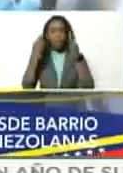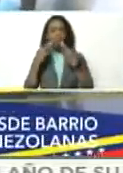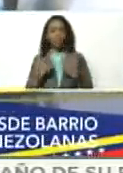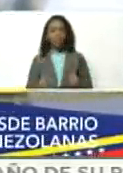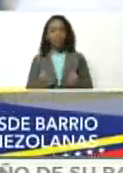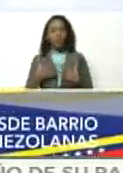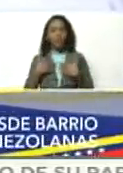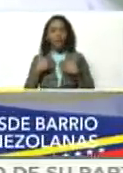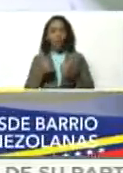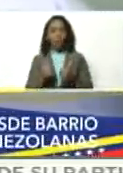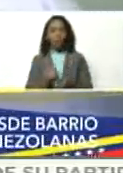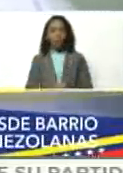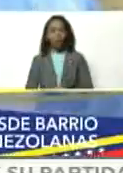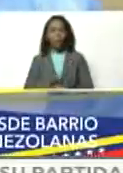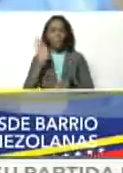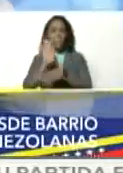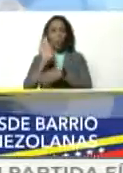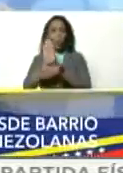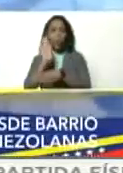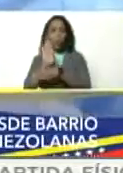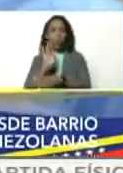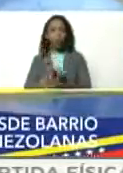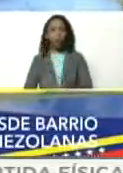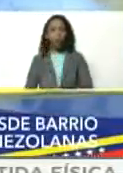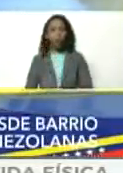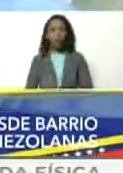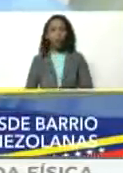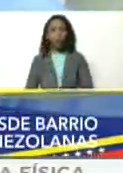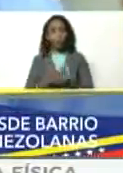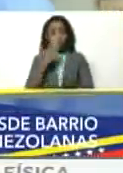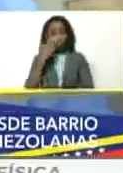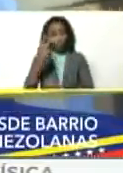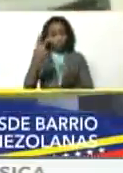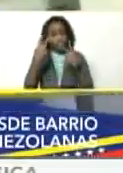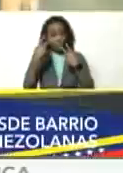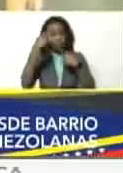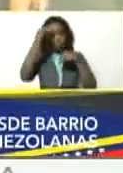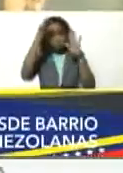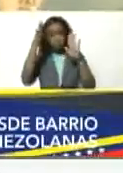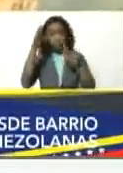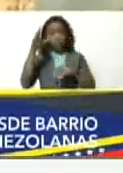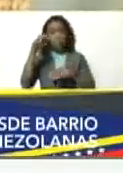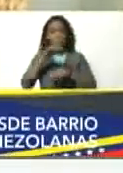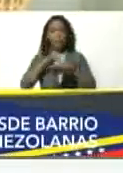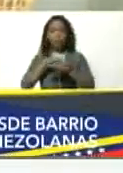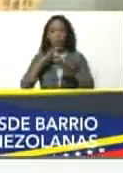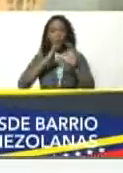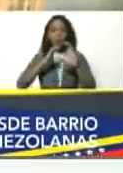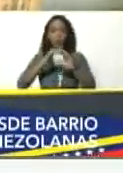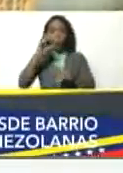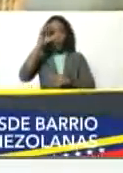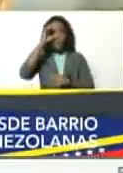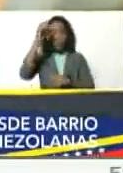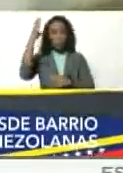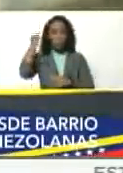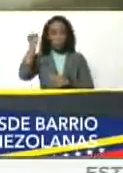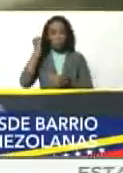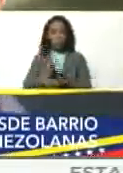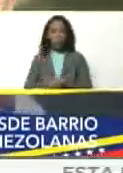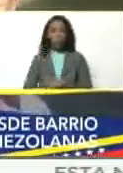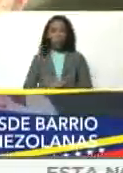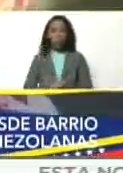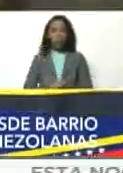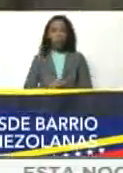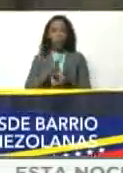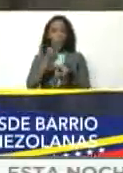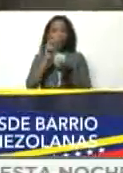de salud, de protección. ¿Oíste, Alfred Nazaret? Ahí te hice la cuña. Sin